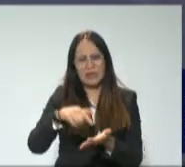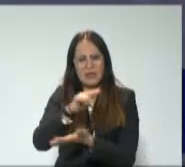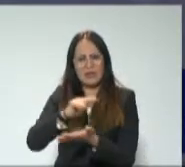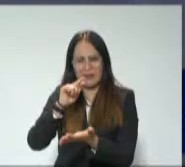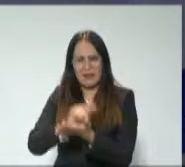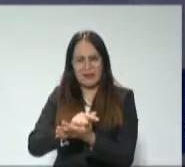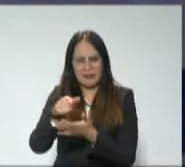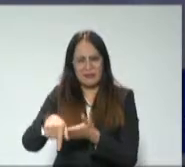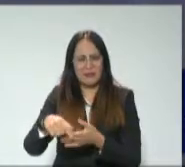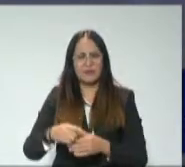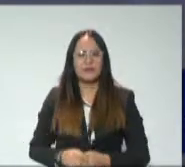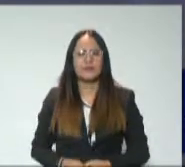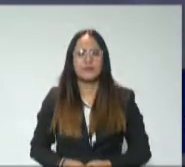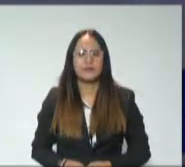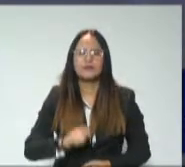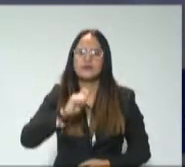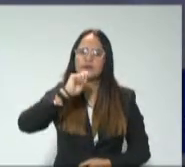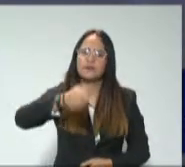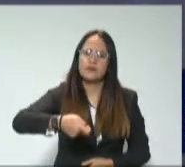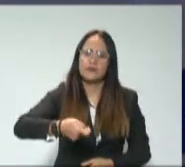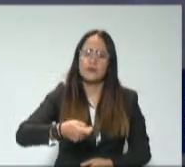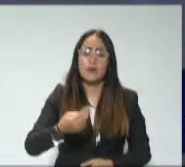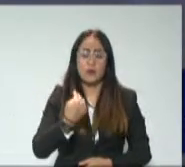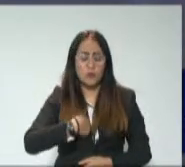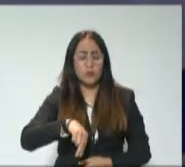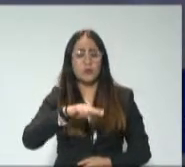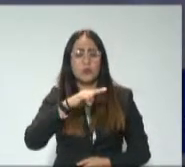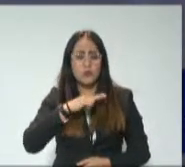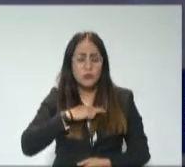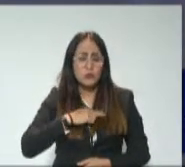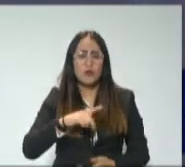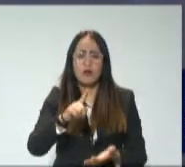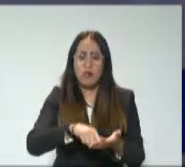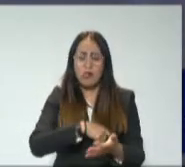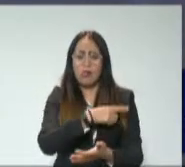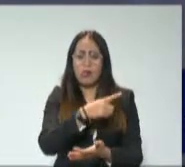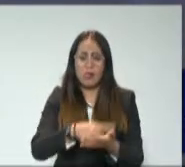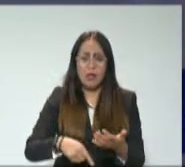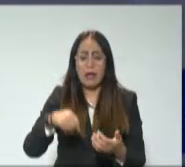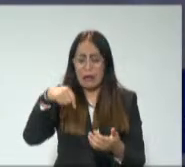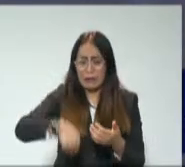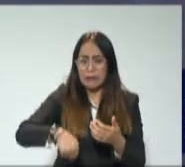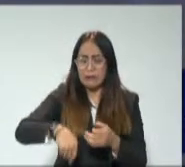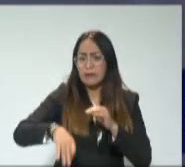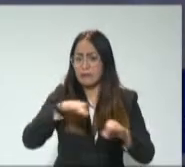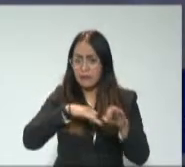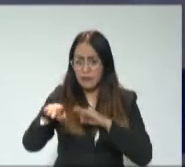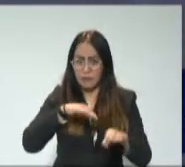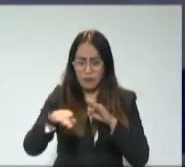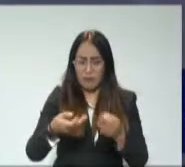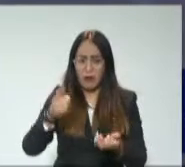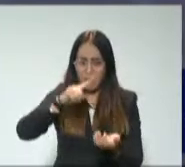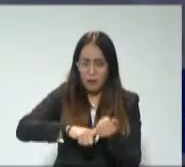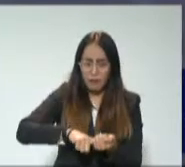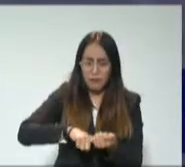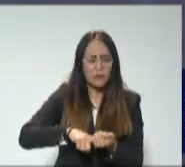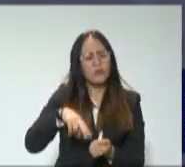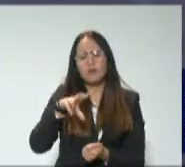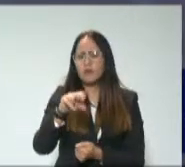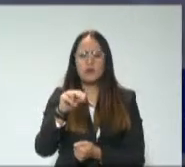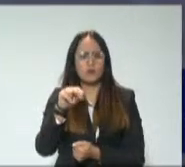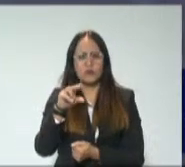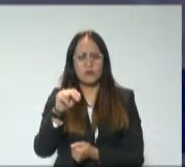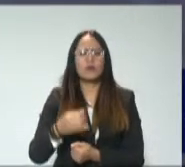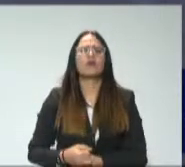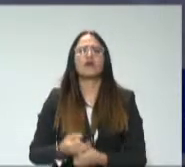materia no significó por ningún motivo la suspensión de labores institucionales por el contrario la